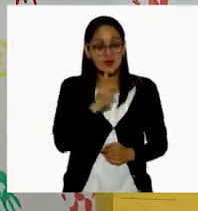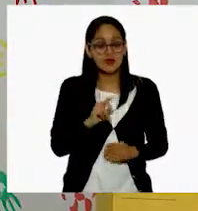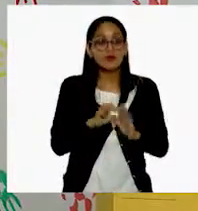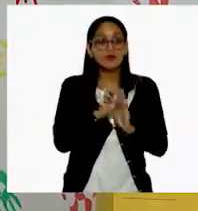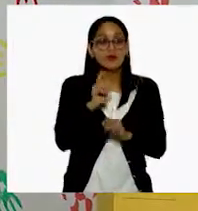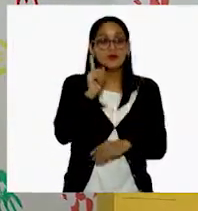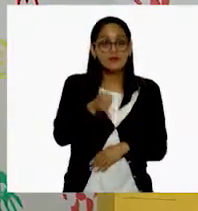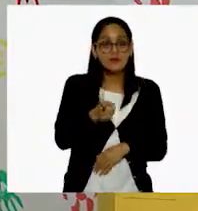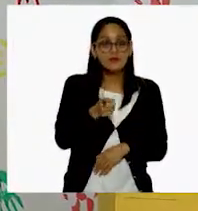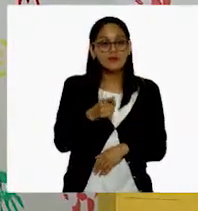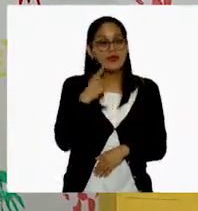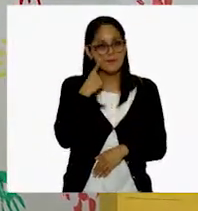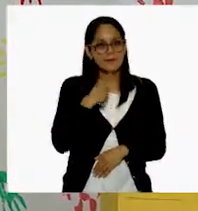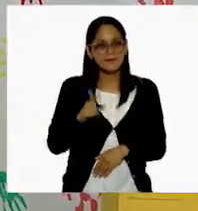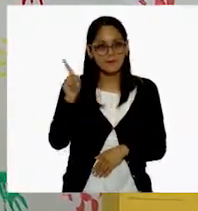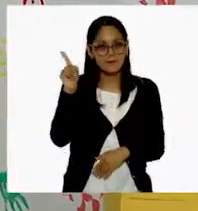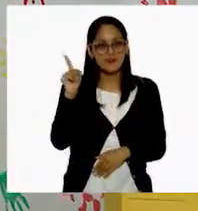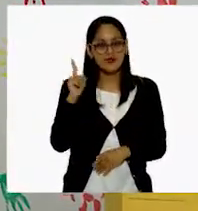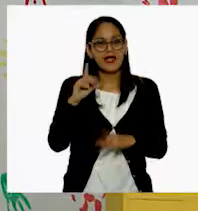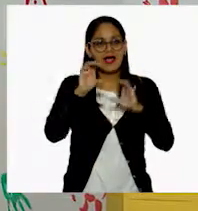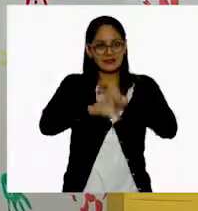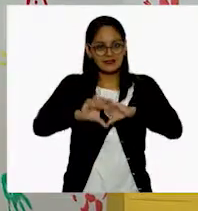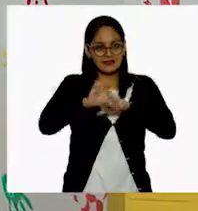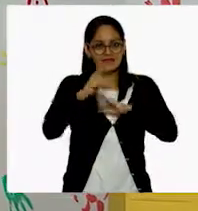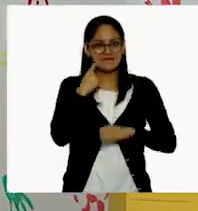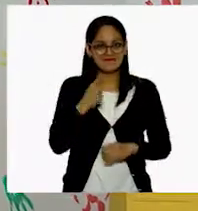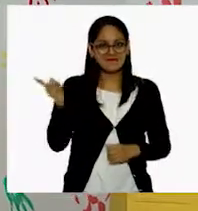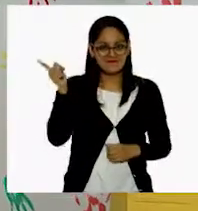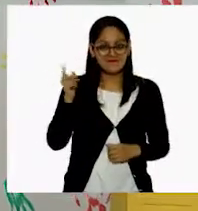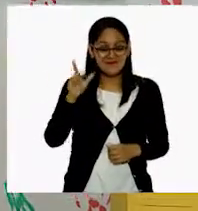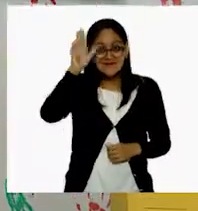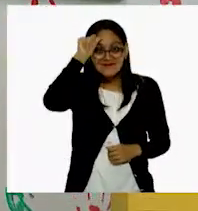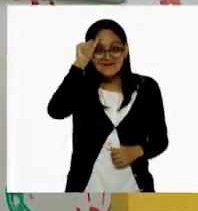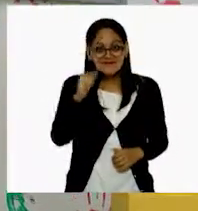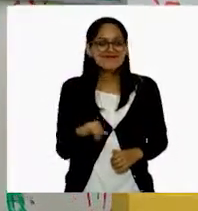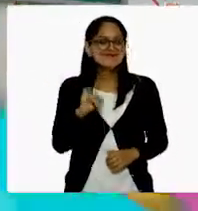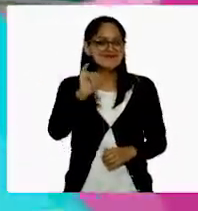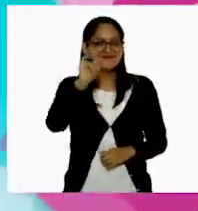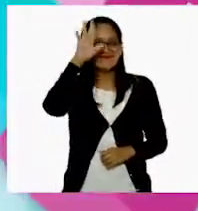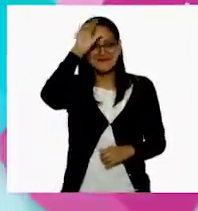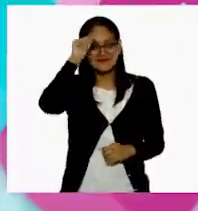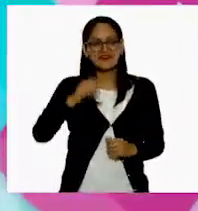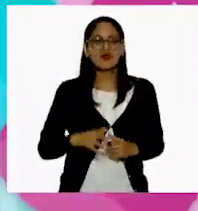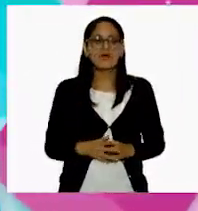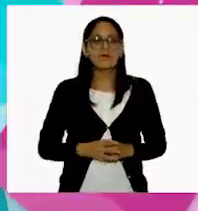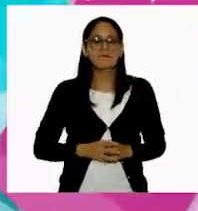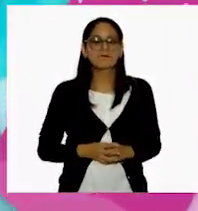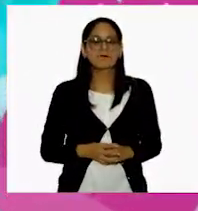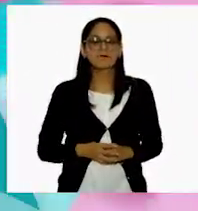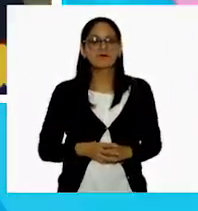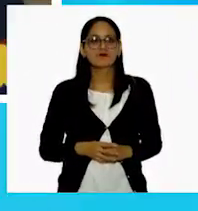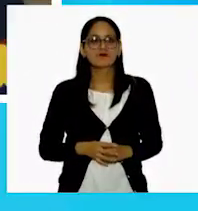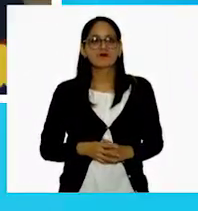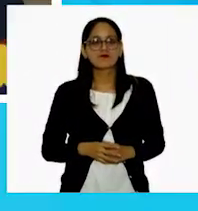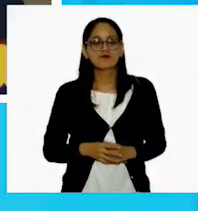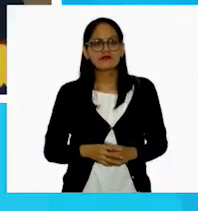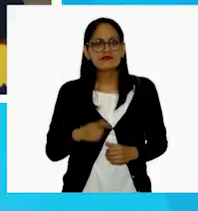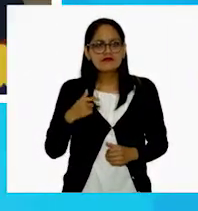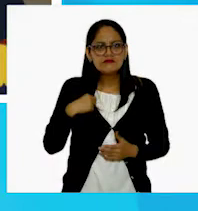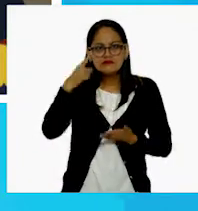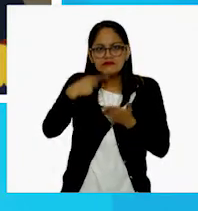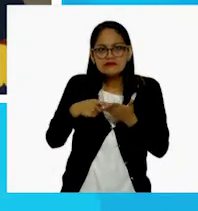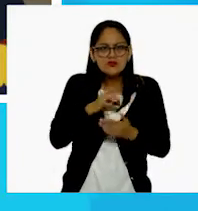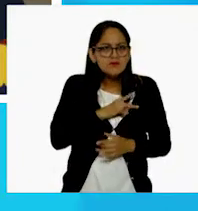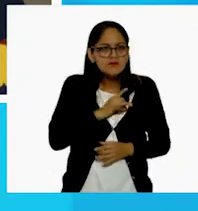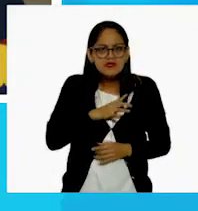sentimiento, vamos a ver y escuchar la siguiente canción, ¿les parece? Sí. Ay. A ver, vamos. Creo que tengo un poco